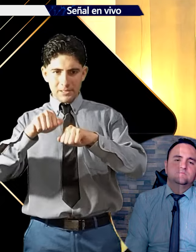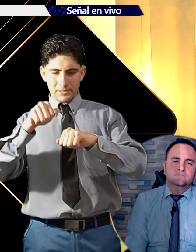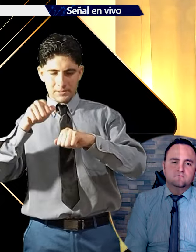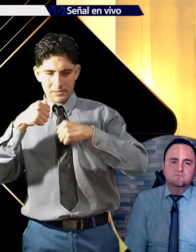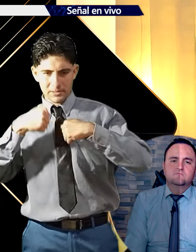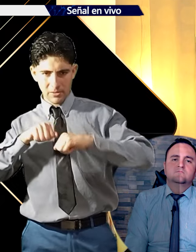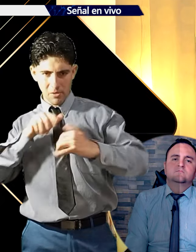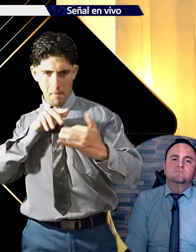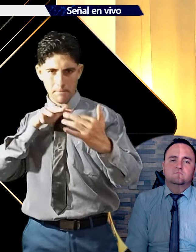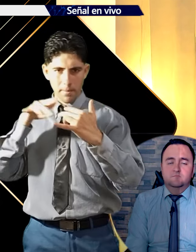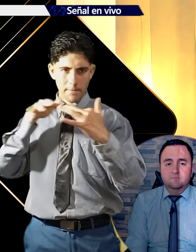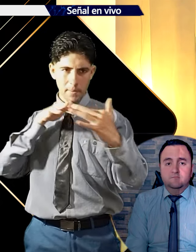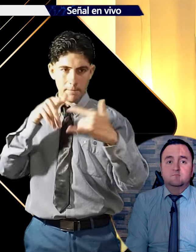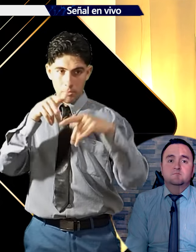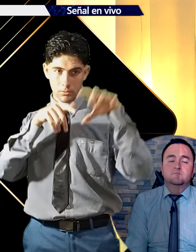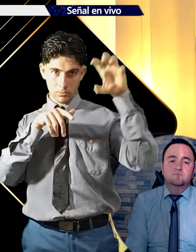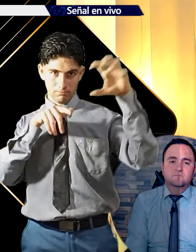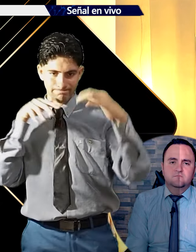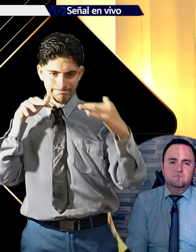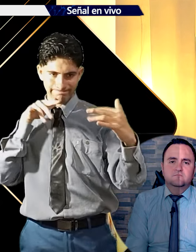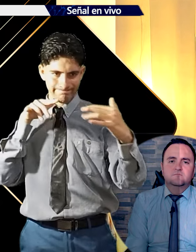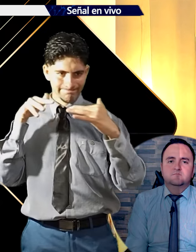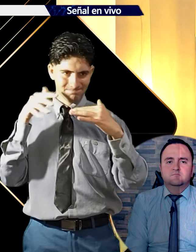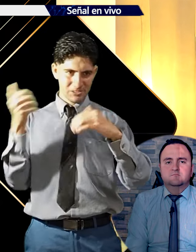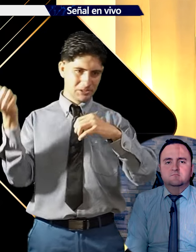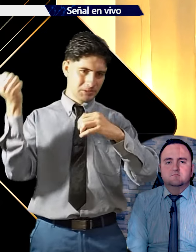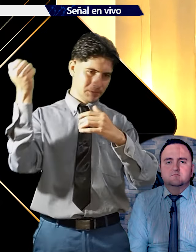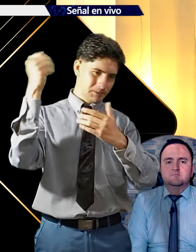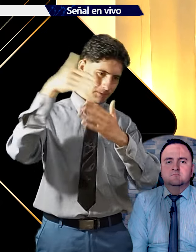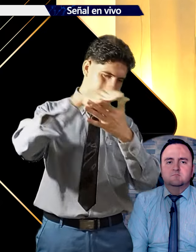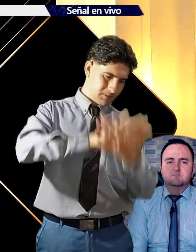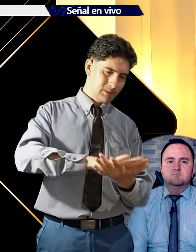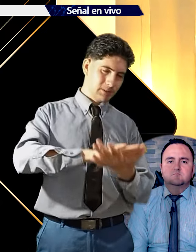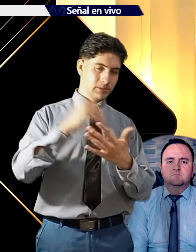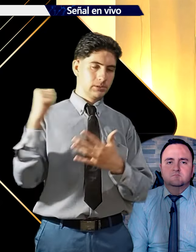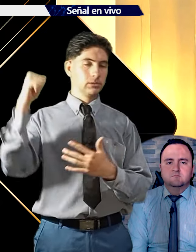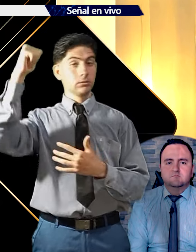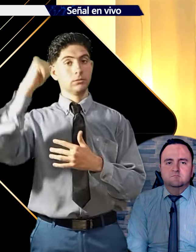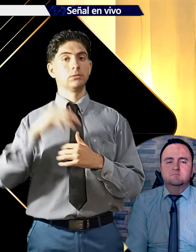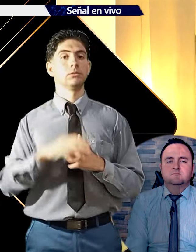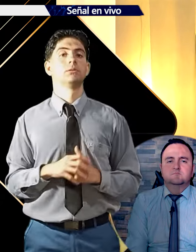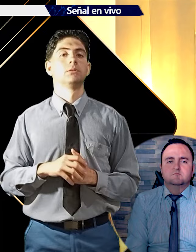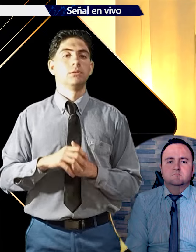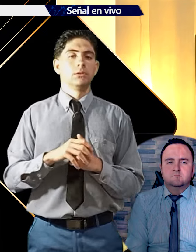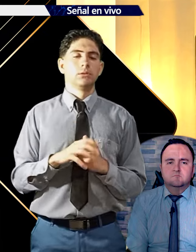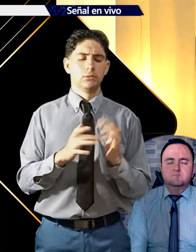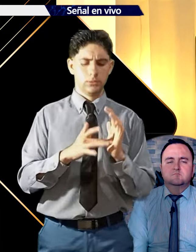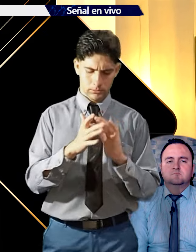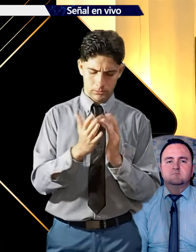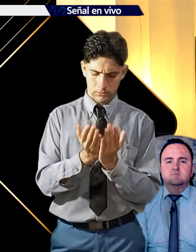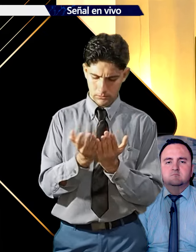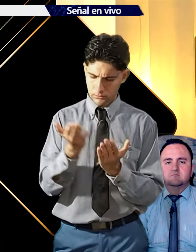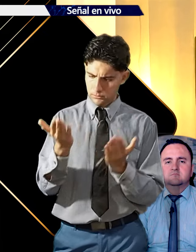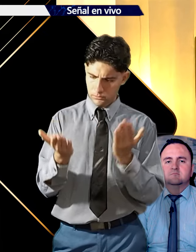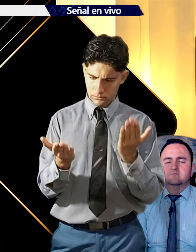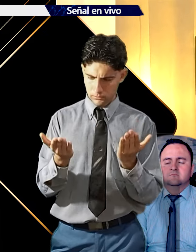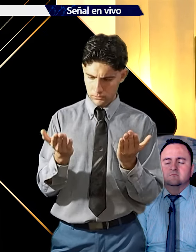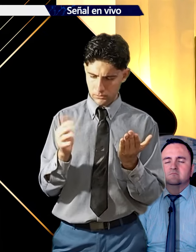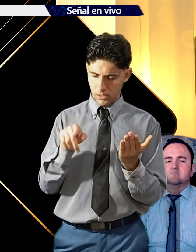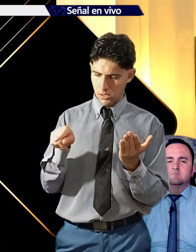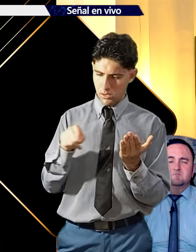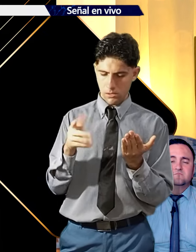sus enemigos. Y me sorprende mucho cómo la palabra de Dios está presentando que a